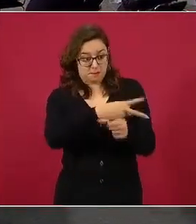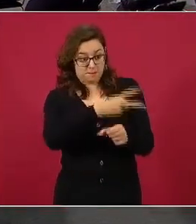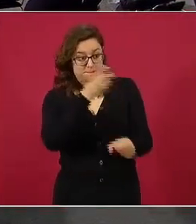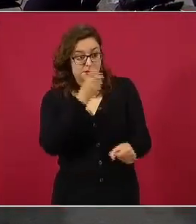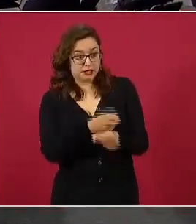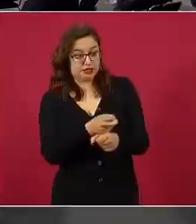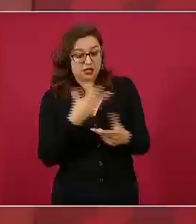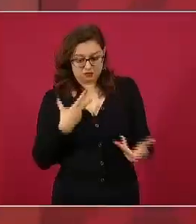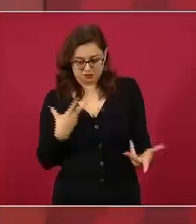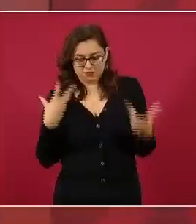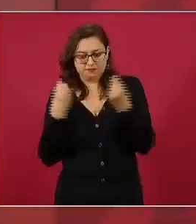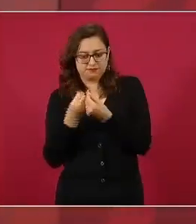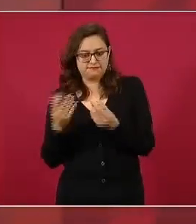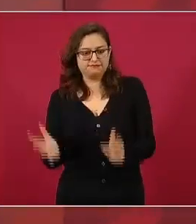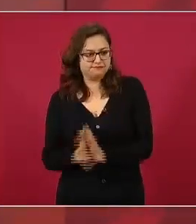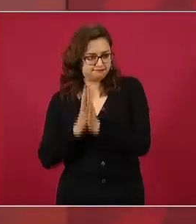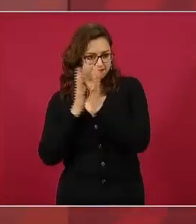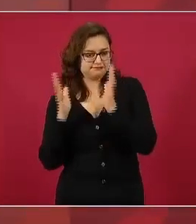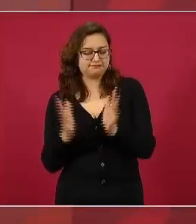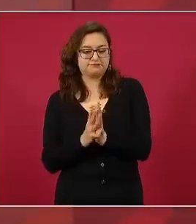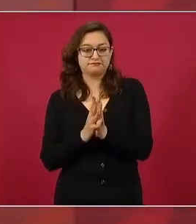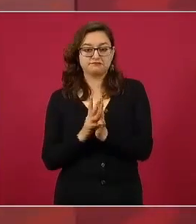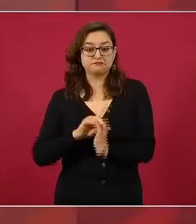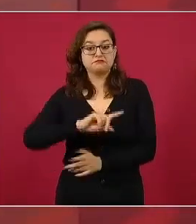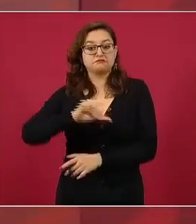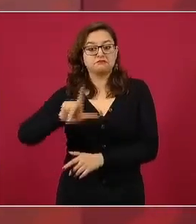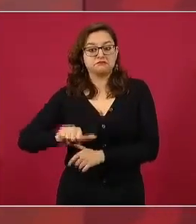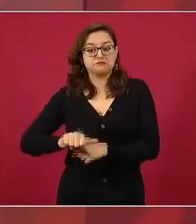sin haberles hecho nada,